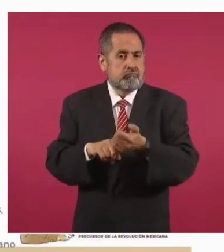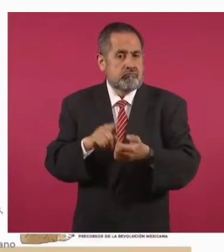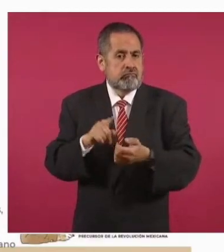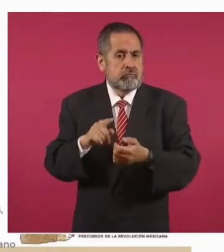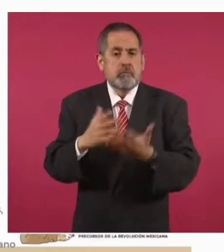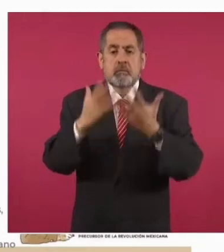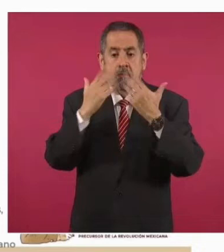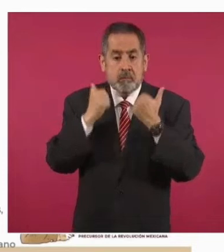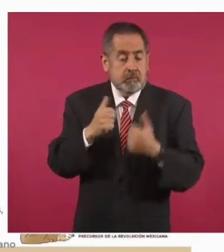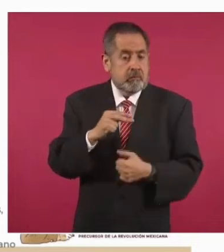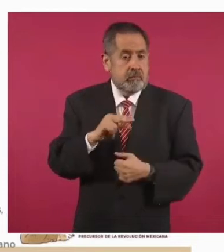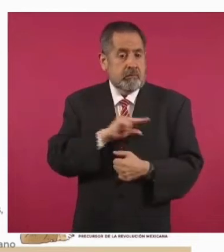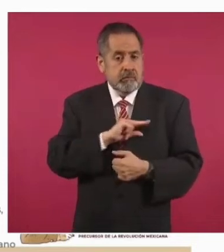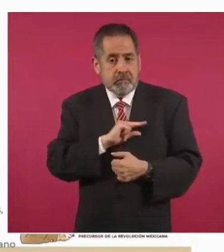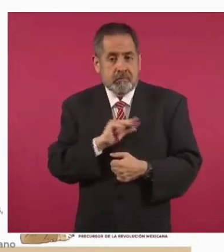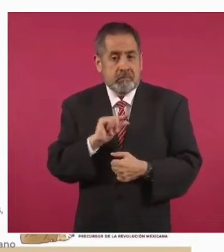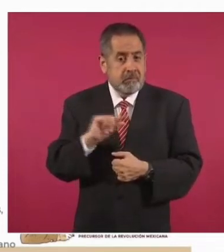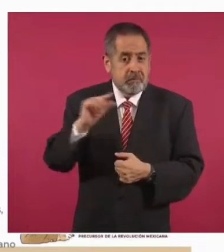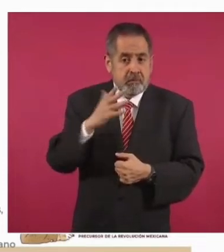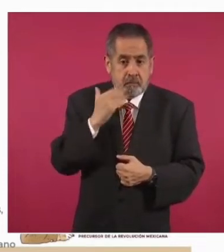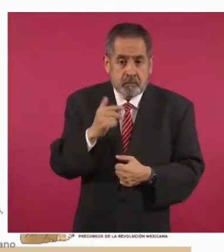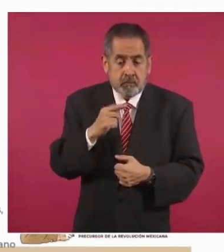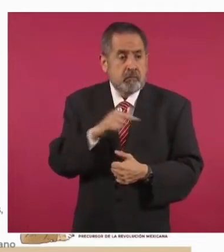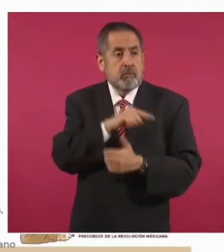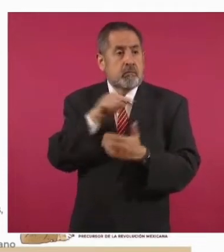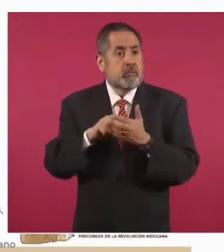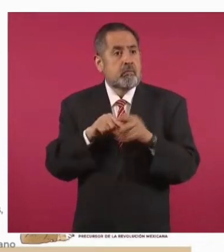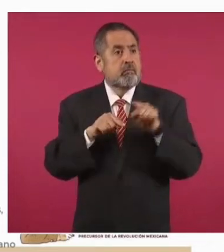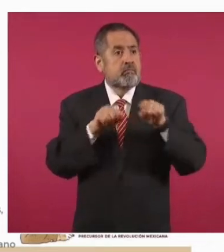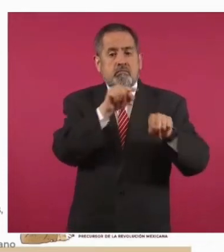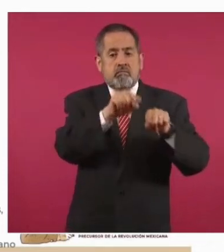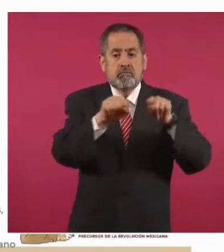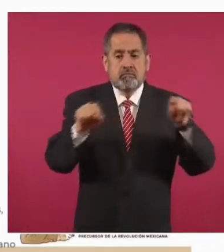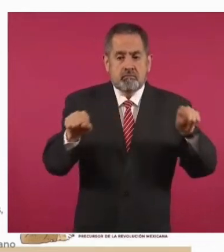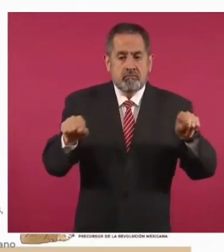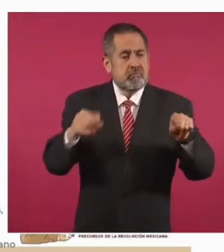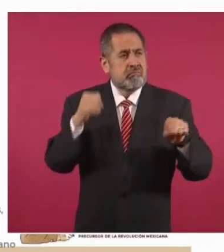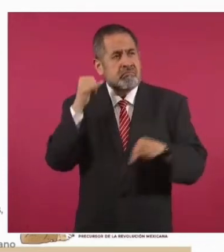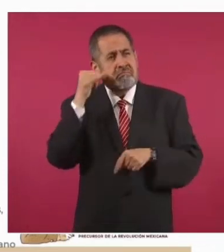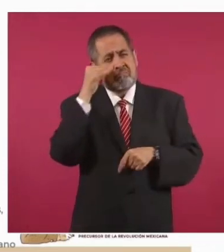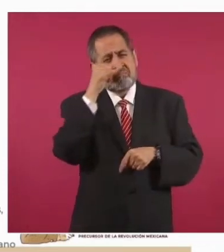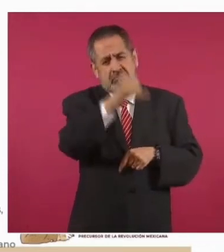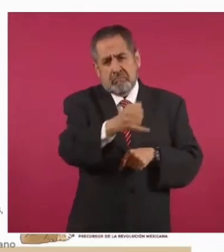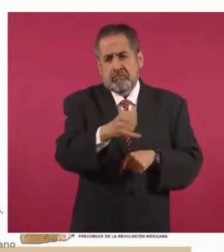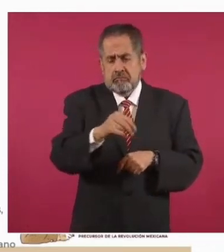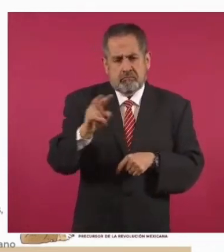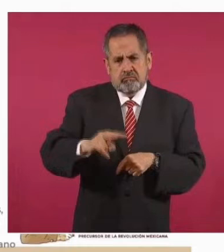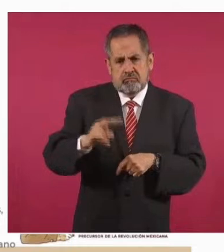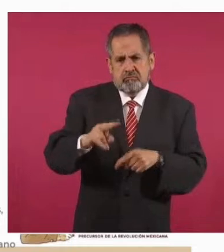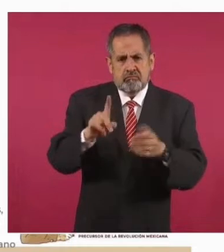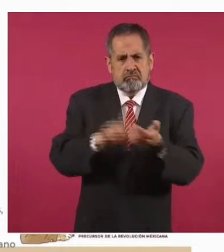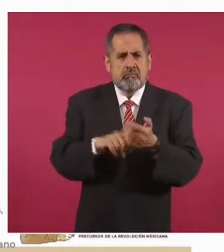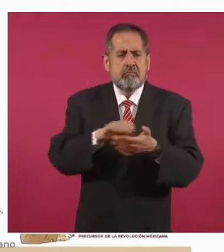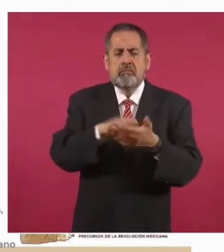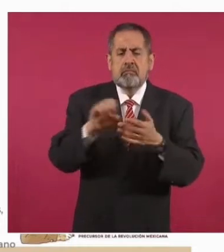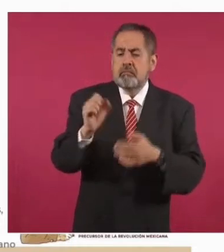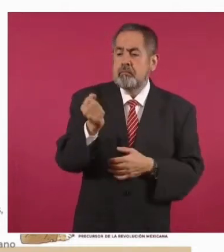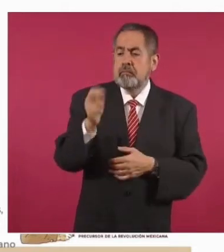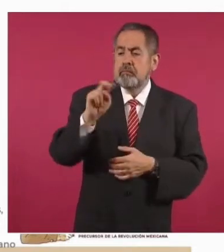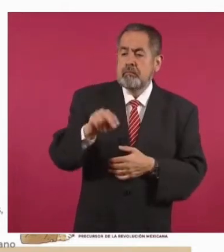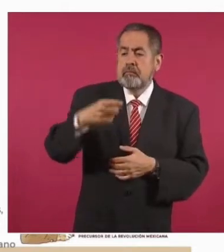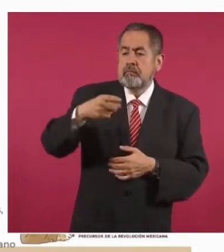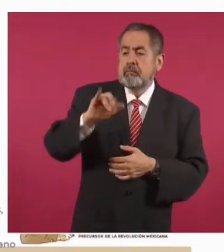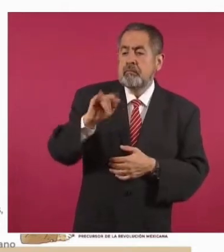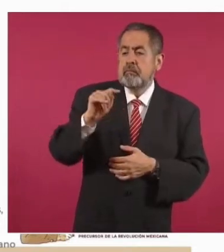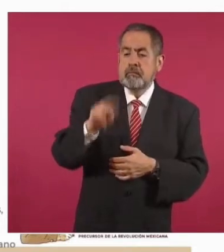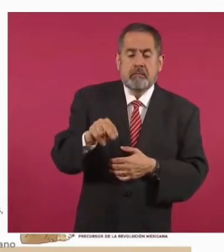seguridad social y están en lugares verdaderamente remotos, como San Quintín en Baja